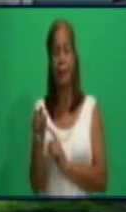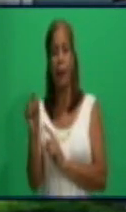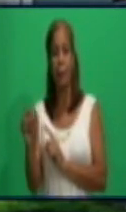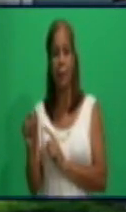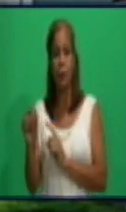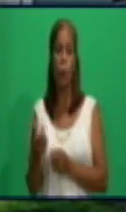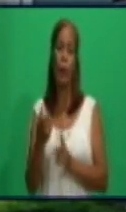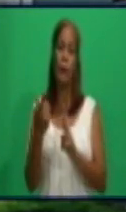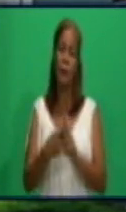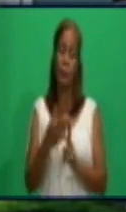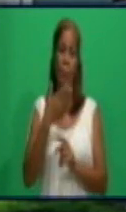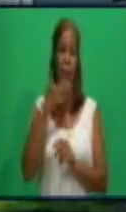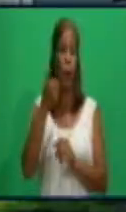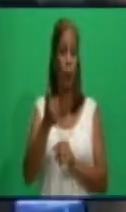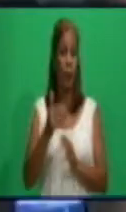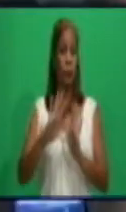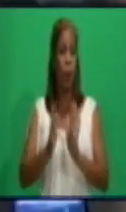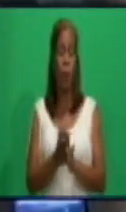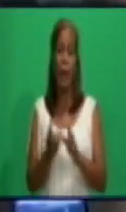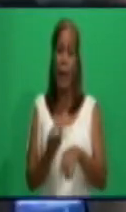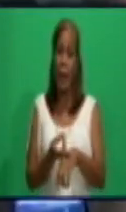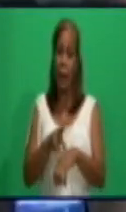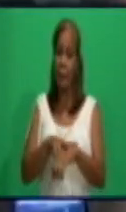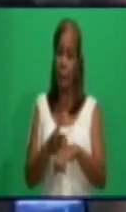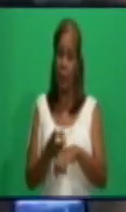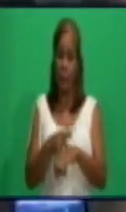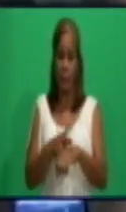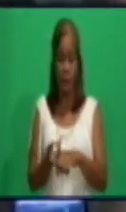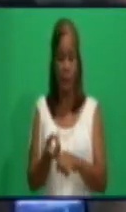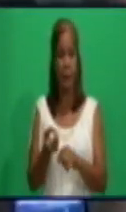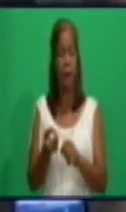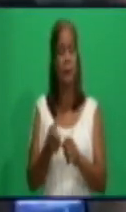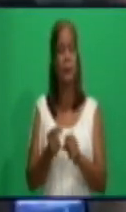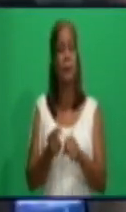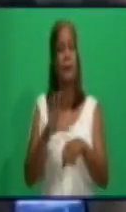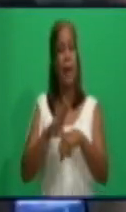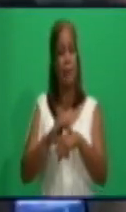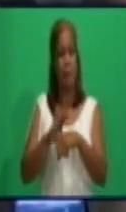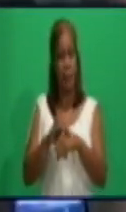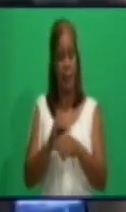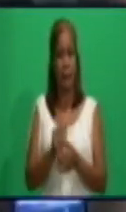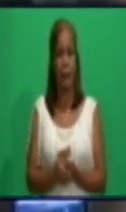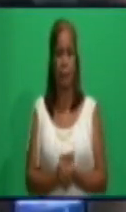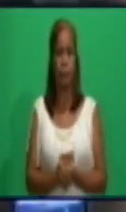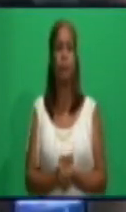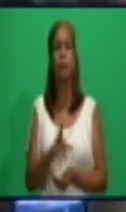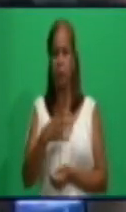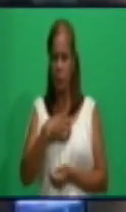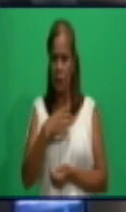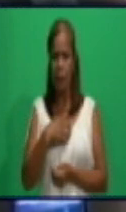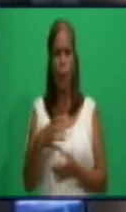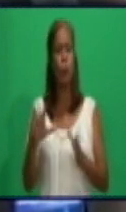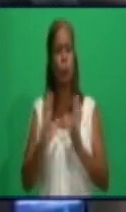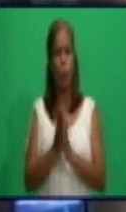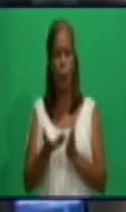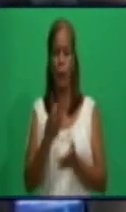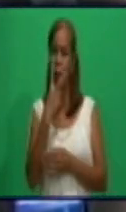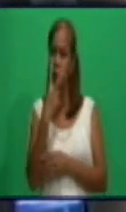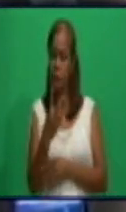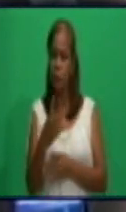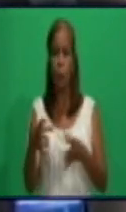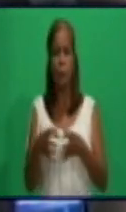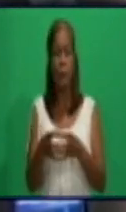enfermedad. A ver, la provincia en este momento tiene todo el recurso humano garantizado para dar continuidad y garantía de